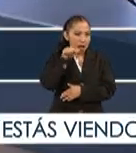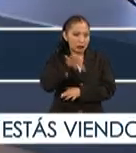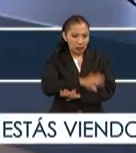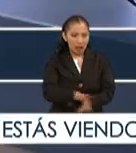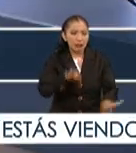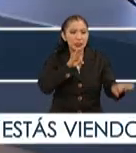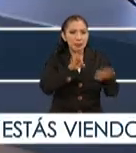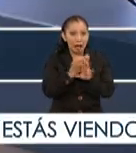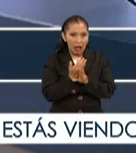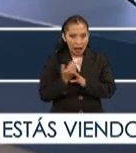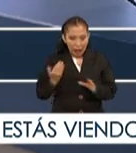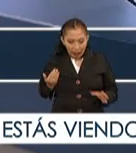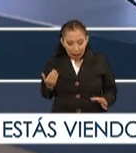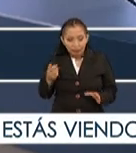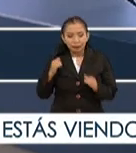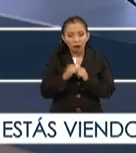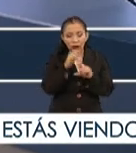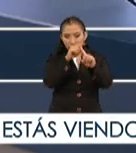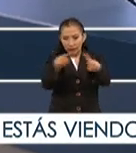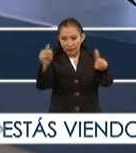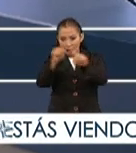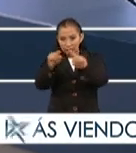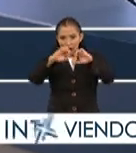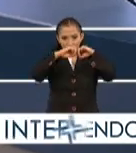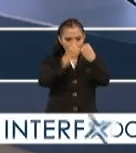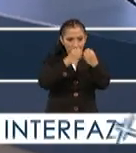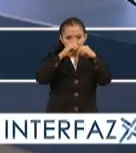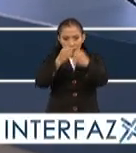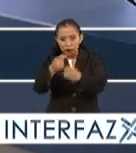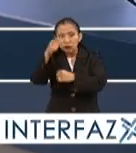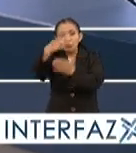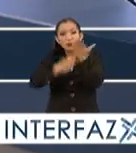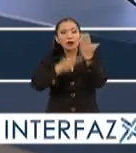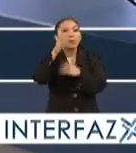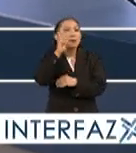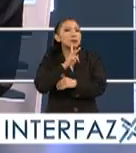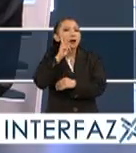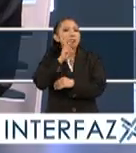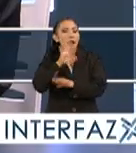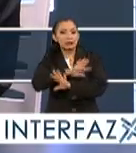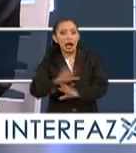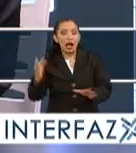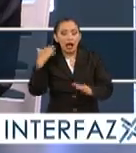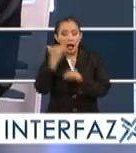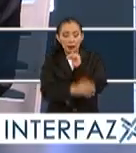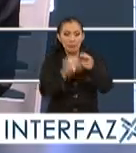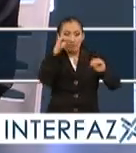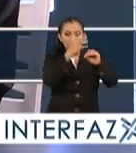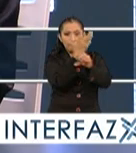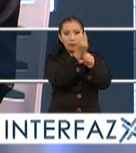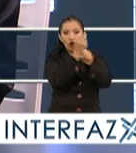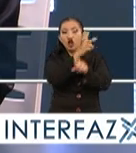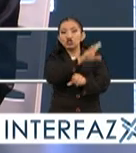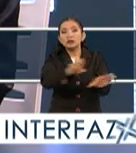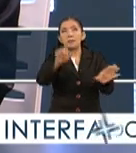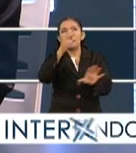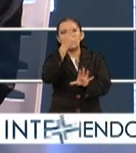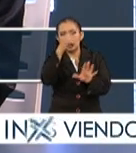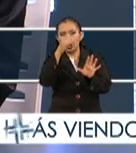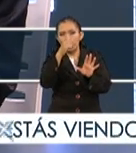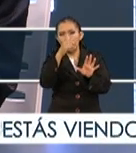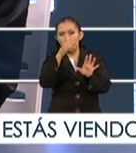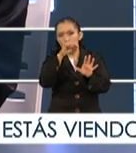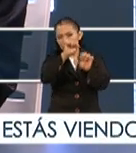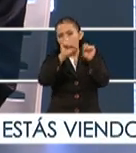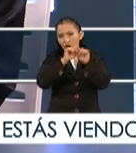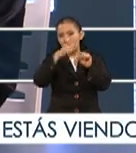estuvimos trabajando con diferentes organizaciones. Es un programa piloto en el cual se están terminando de instalar las 825 aulas